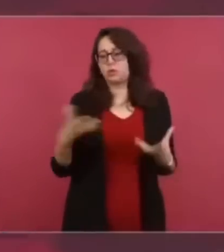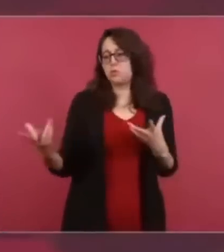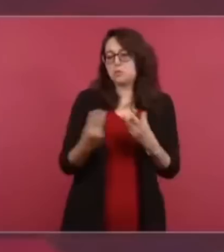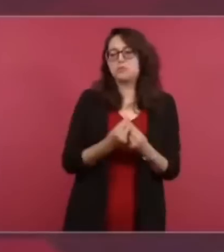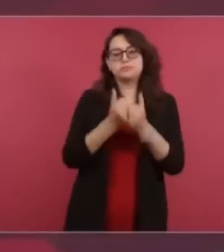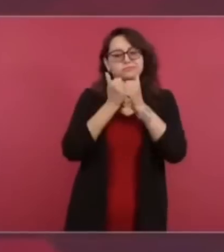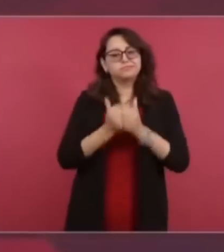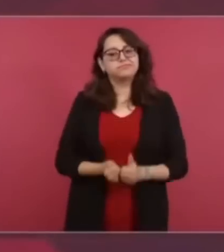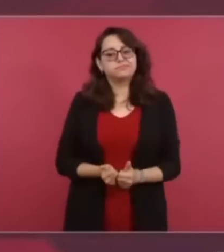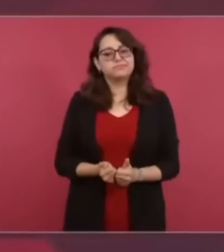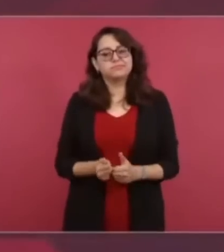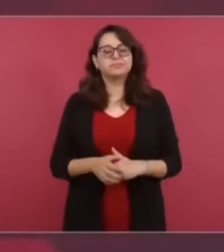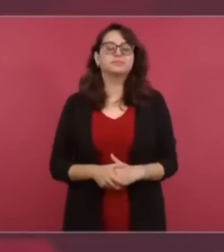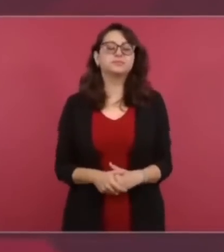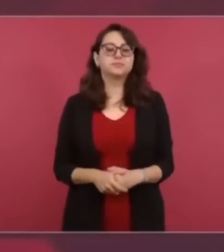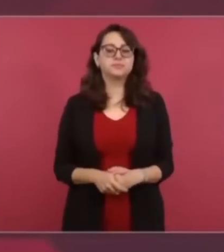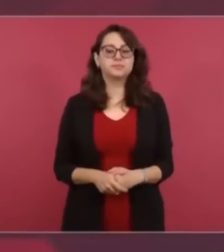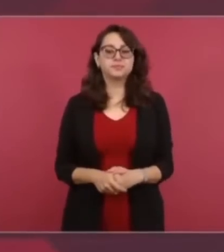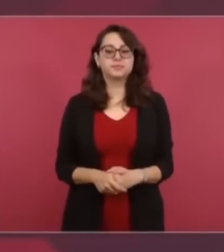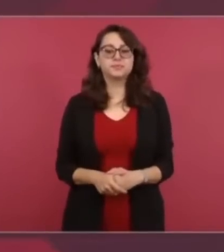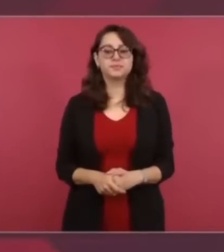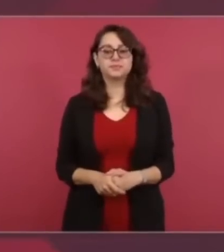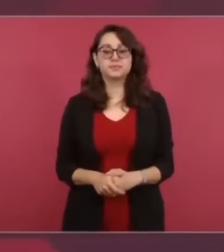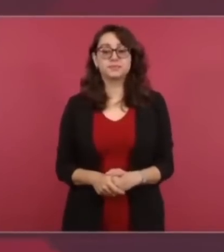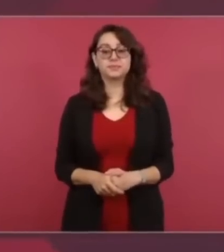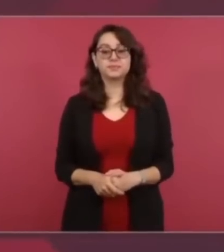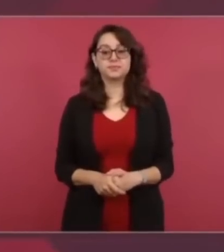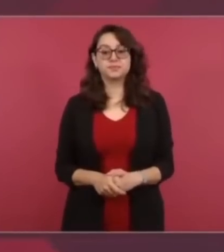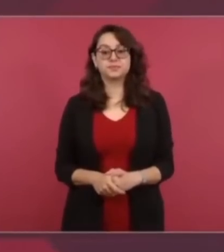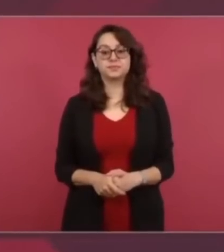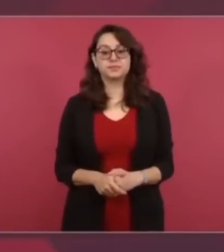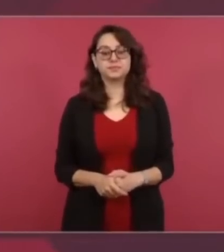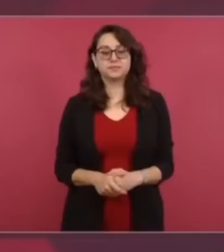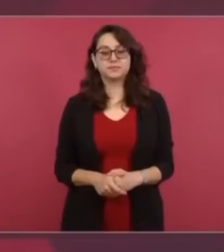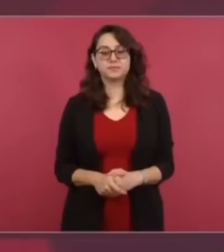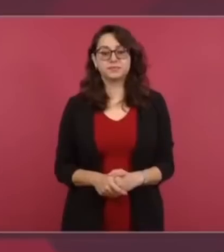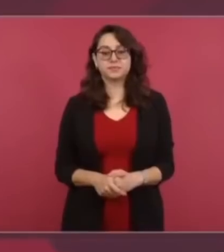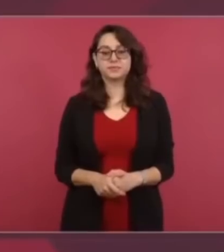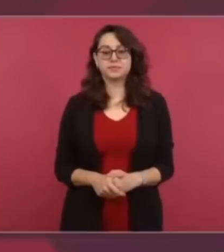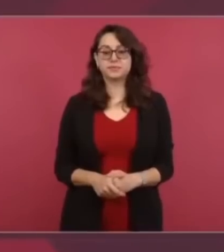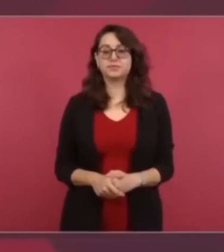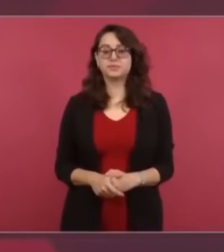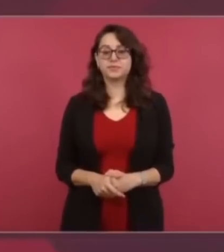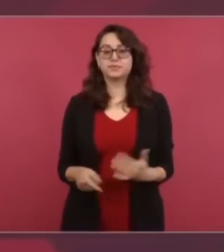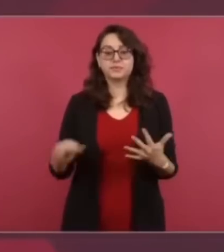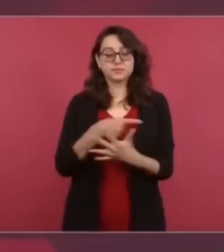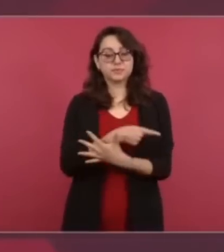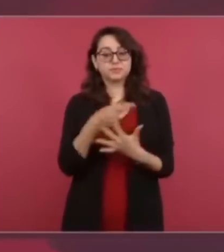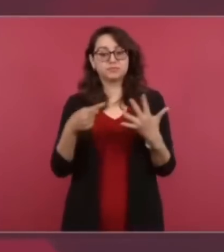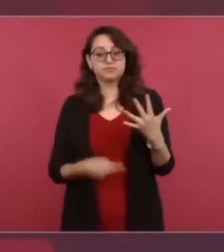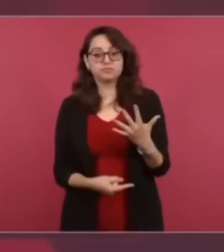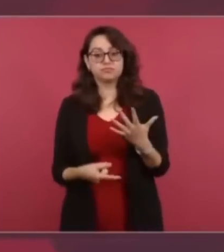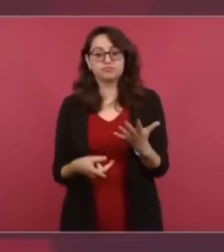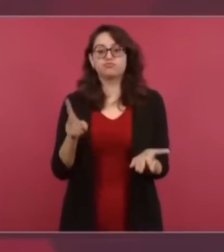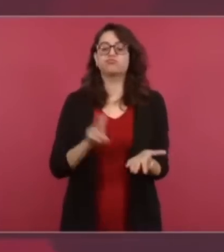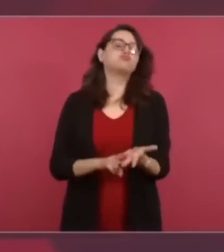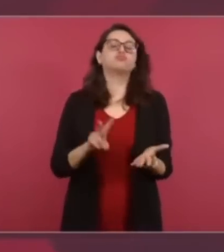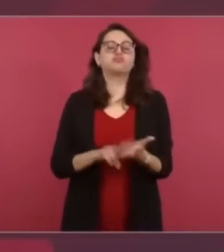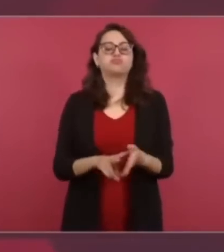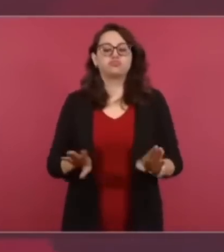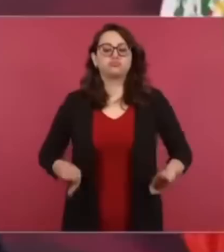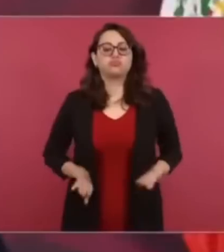¿no? Entonces, esos valores que tenemos